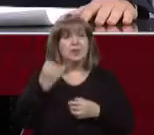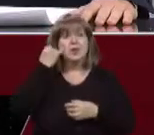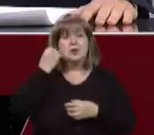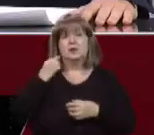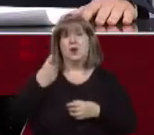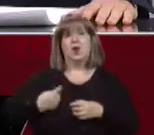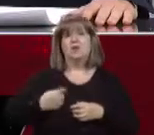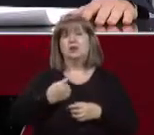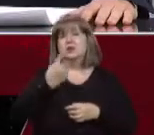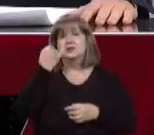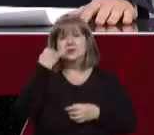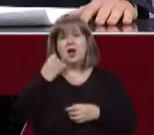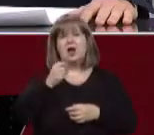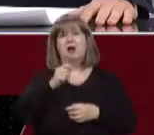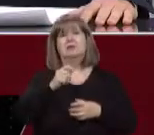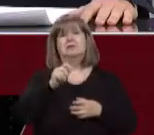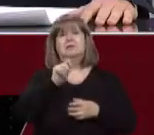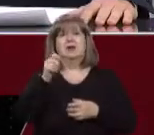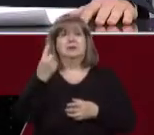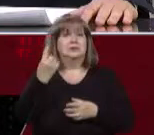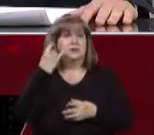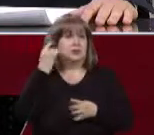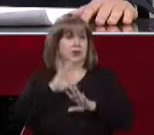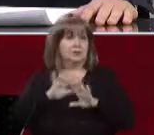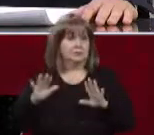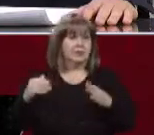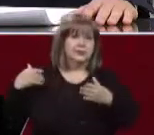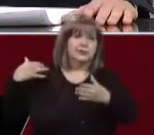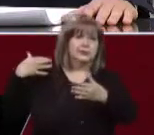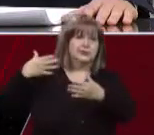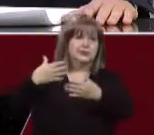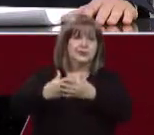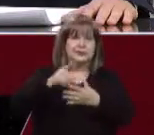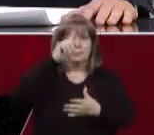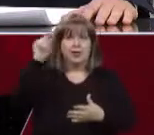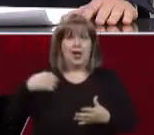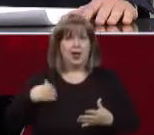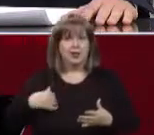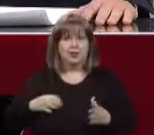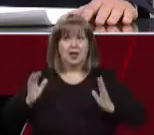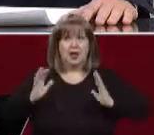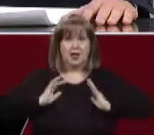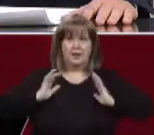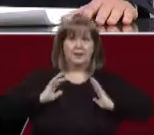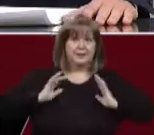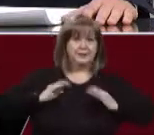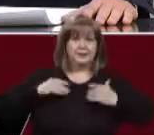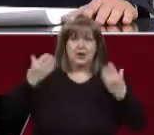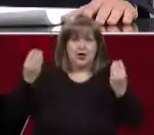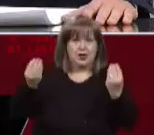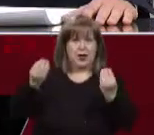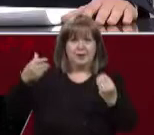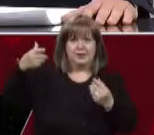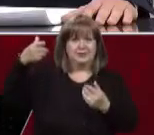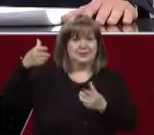Como bien decía San Gisela, de este hecho que la verdad conmocionó a todo el país, ¿no? Por las imágenes que